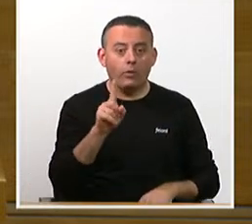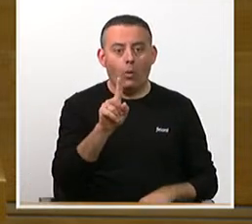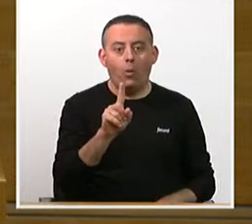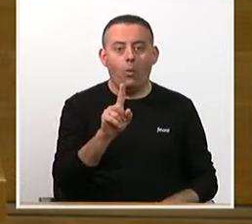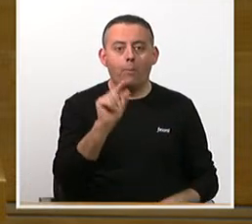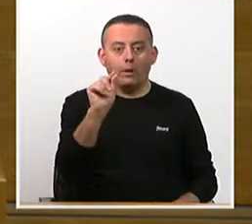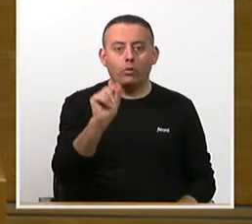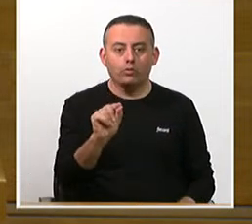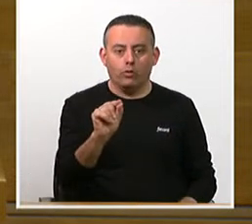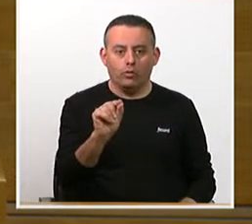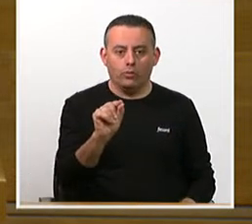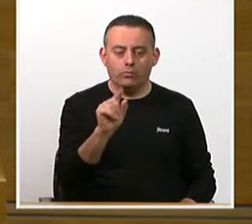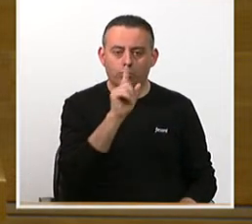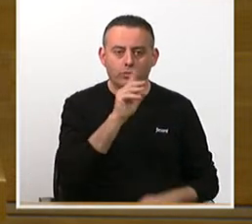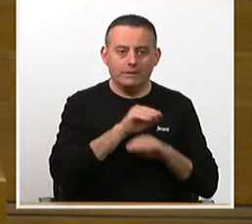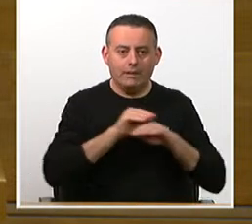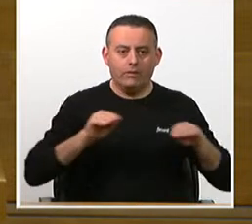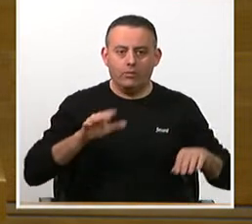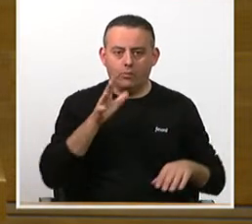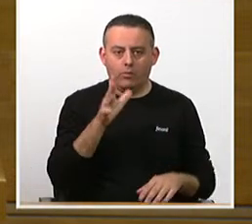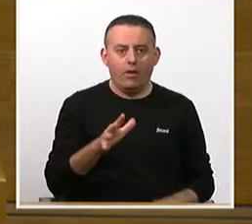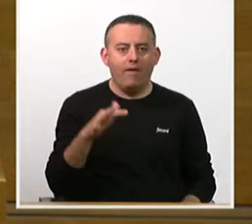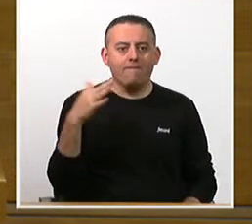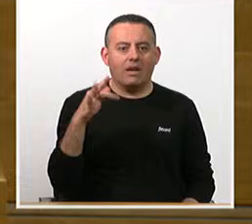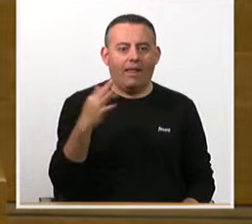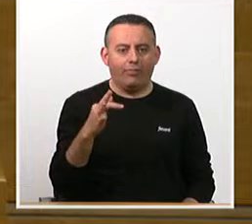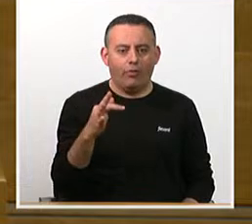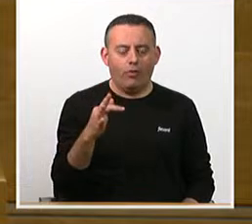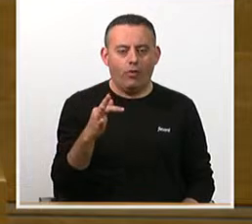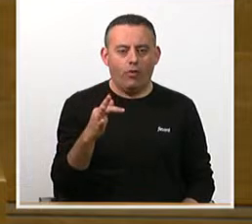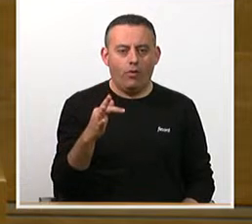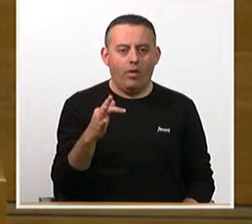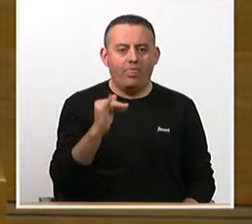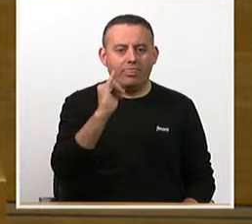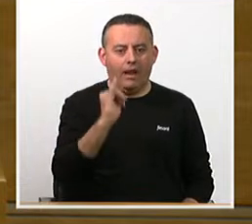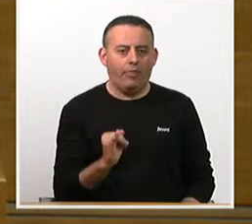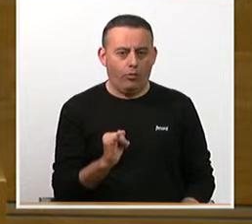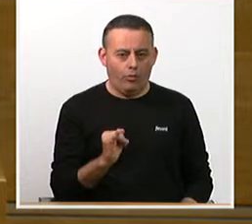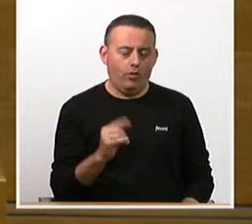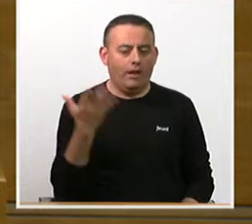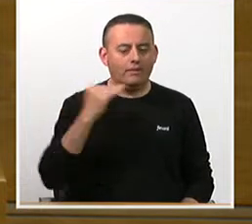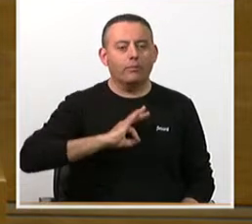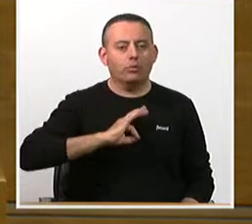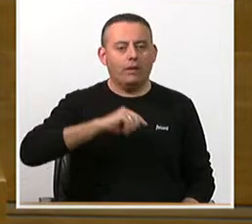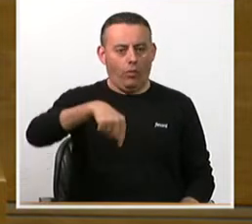el reciente fallecimiento de Fernando Delgado que fue diputado en estas